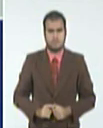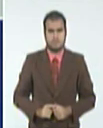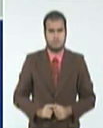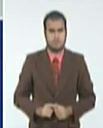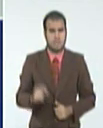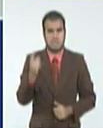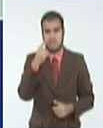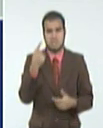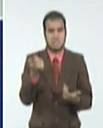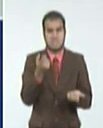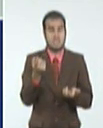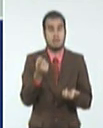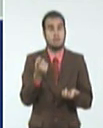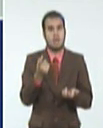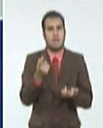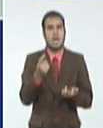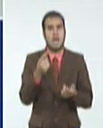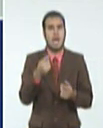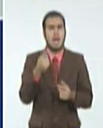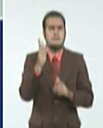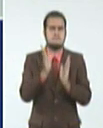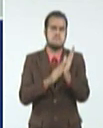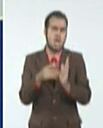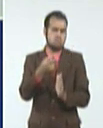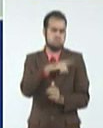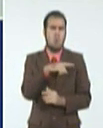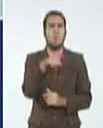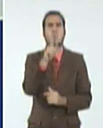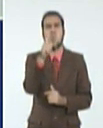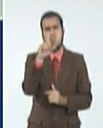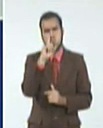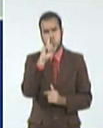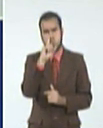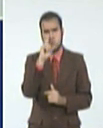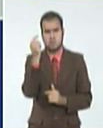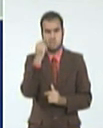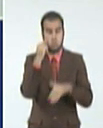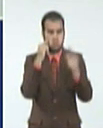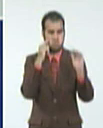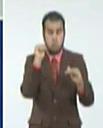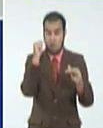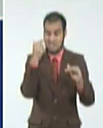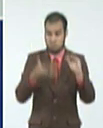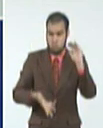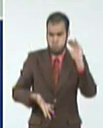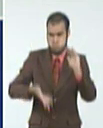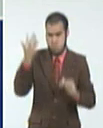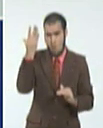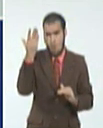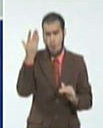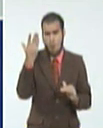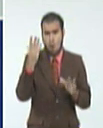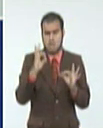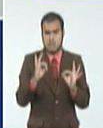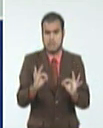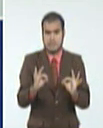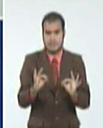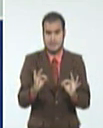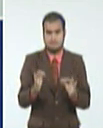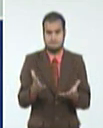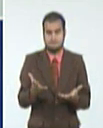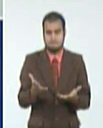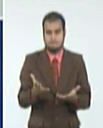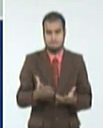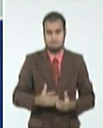88.401 casos más que los que ya habíamos tenido en el mes de julio, que como ven queda muy